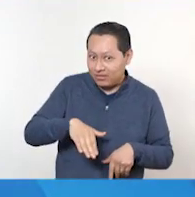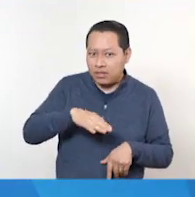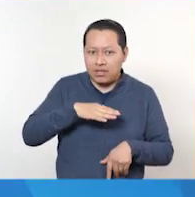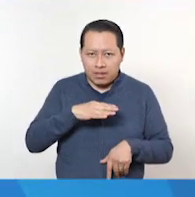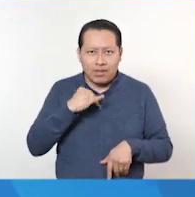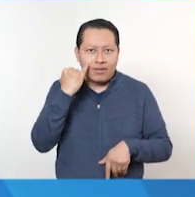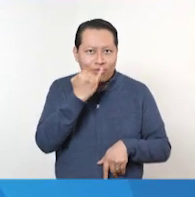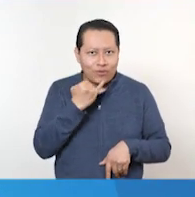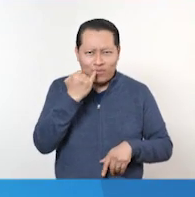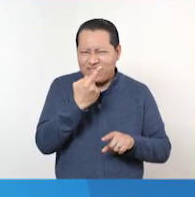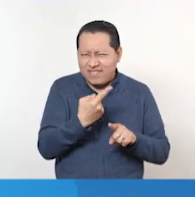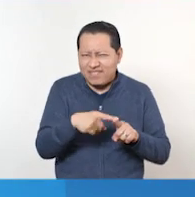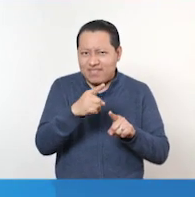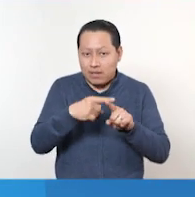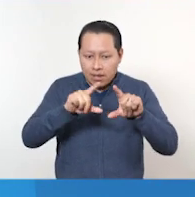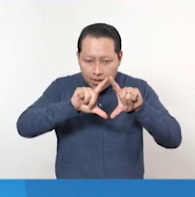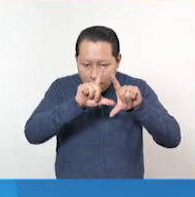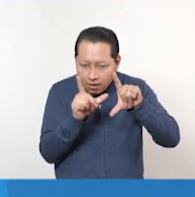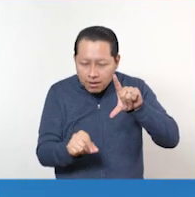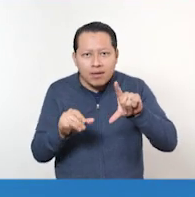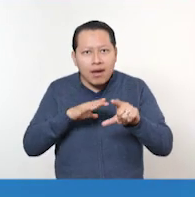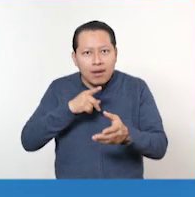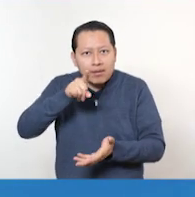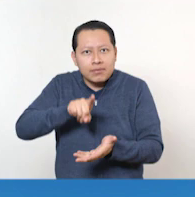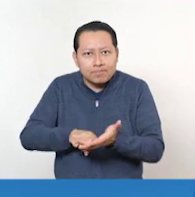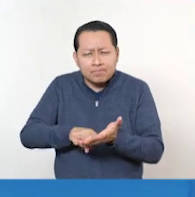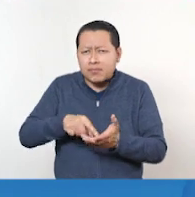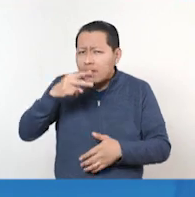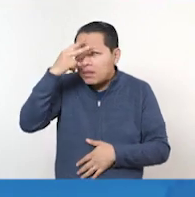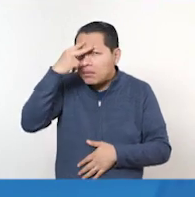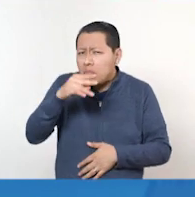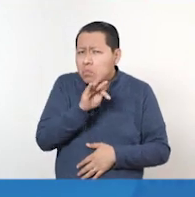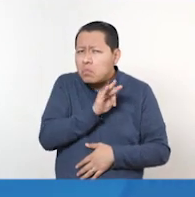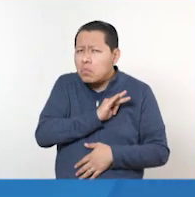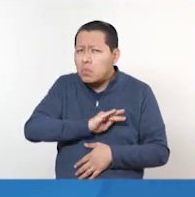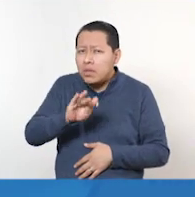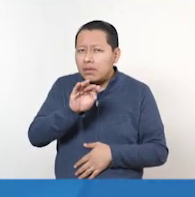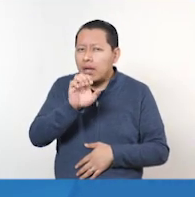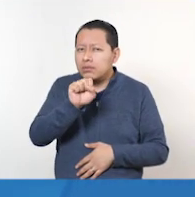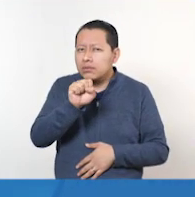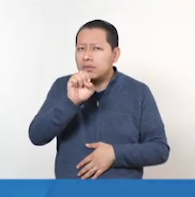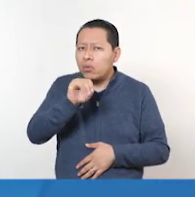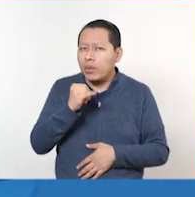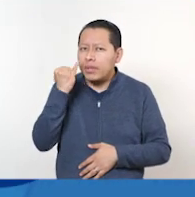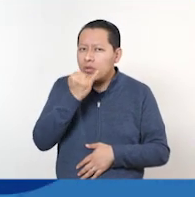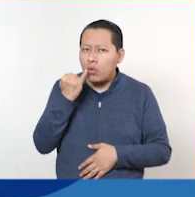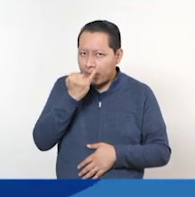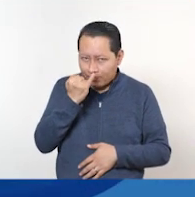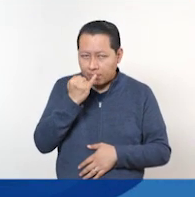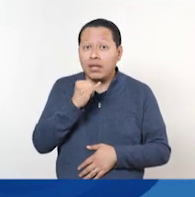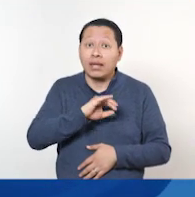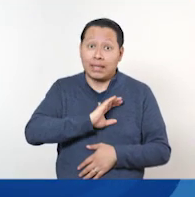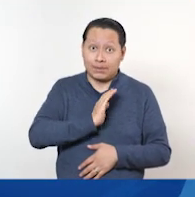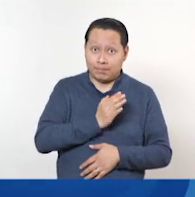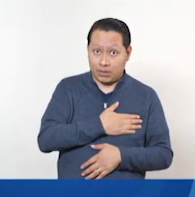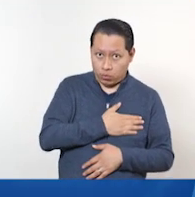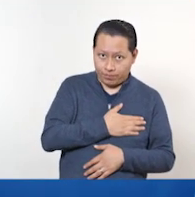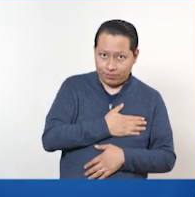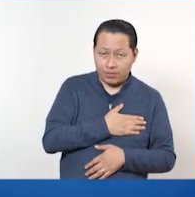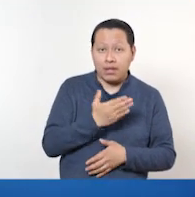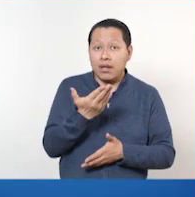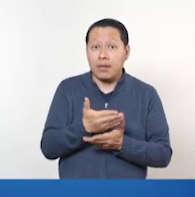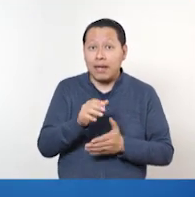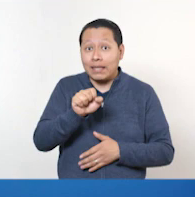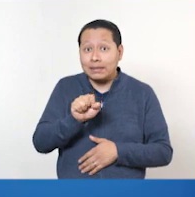todas estas lenguas y muchas más se hablan en nuestro país? En México se hablan 69 lenguas, el español